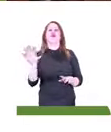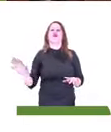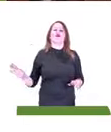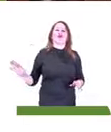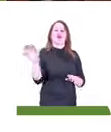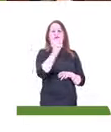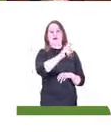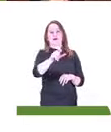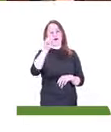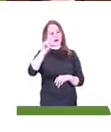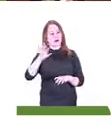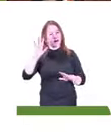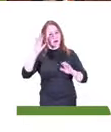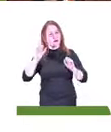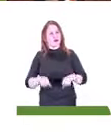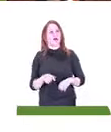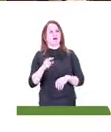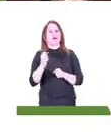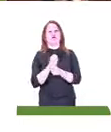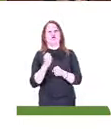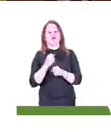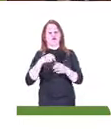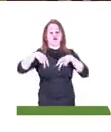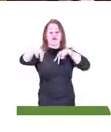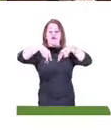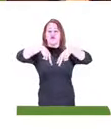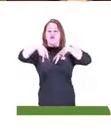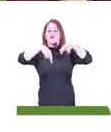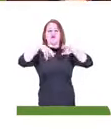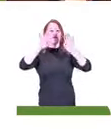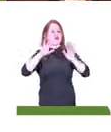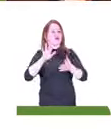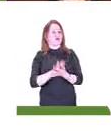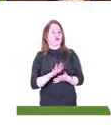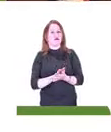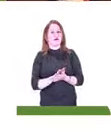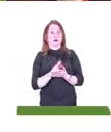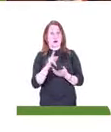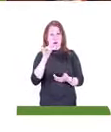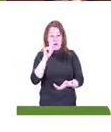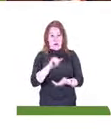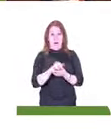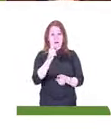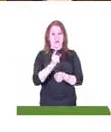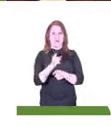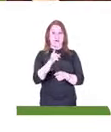caminar tranquilos en los andenes. Resulta que sí, en efecto, durante el año pasado pusimos